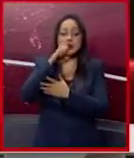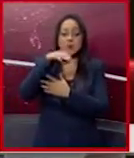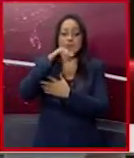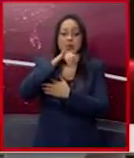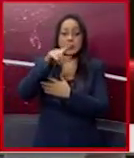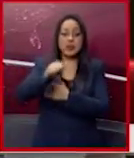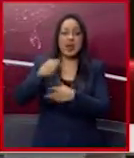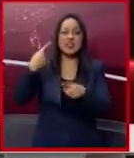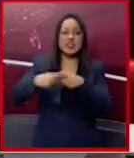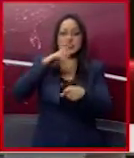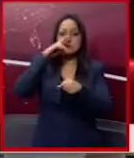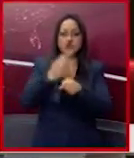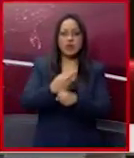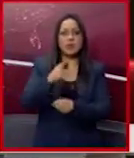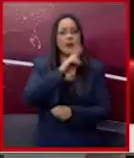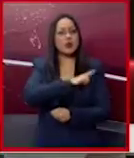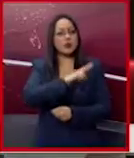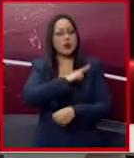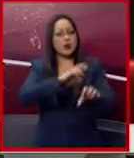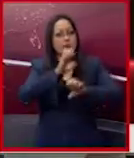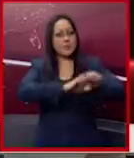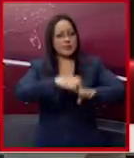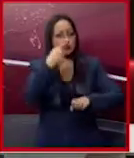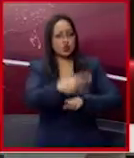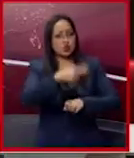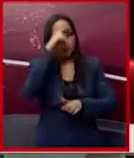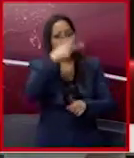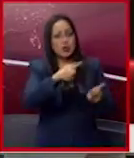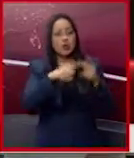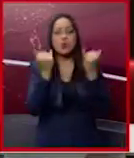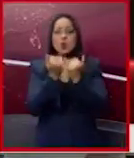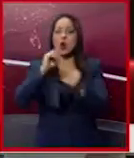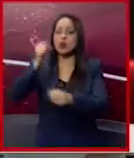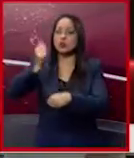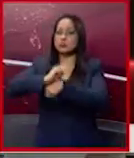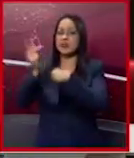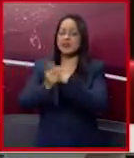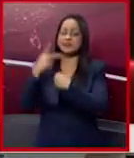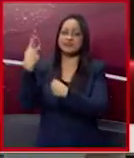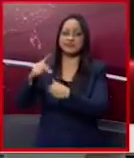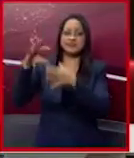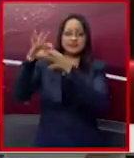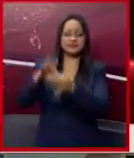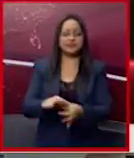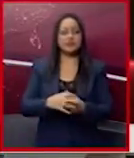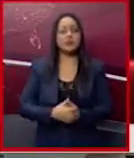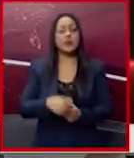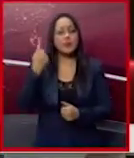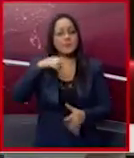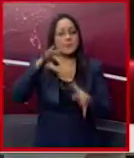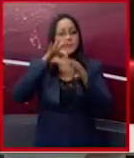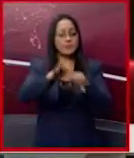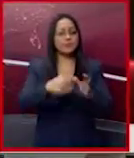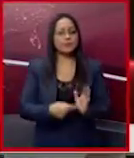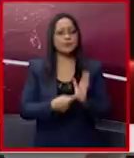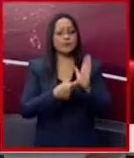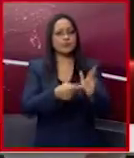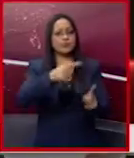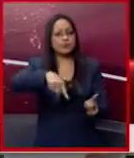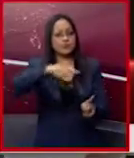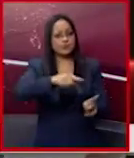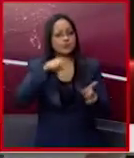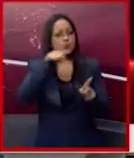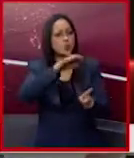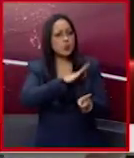del sector privado, tanto nacional como internacional. Al concentrar el 94%